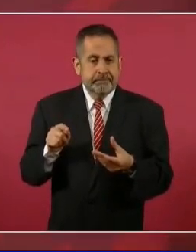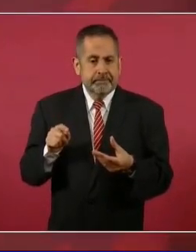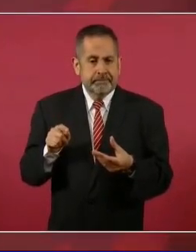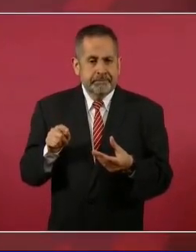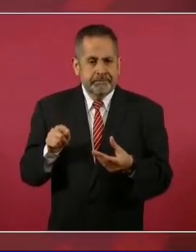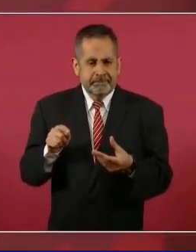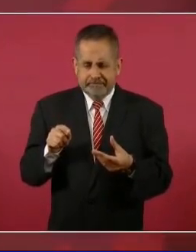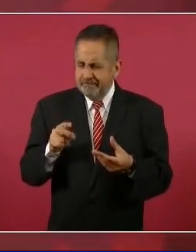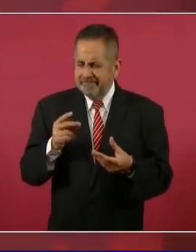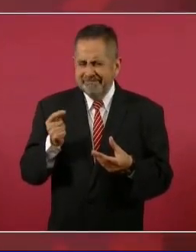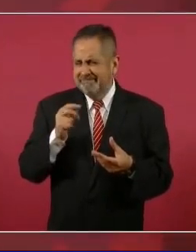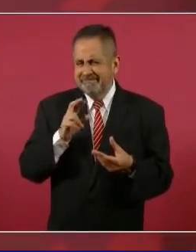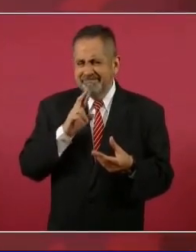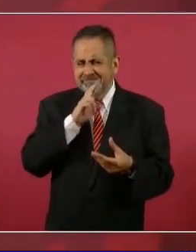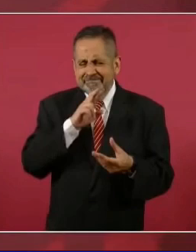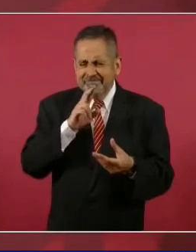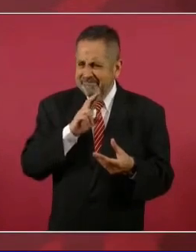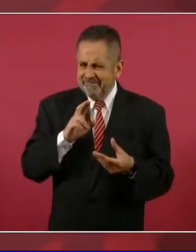de manera directa